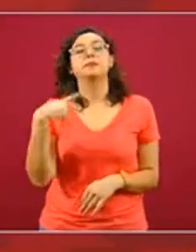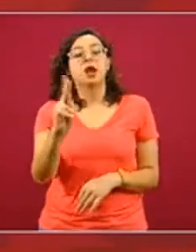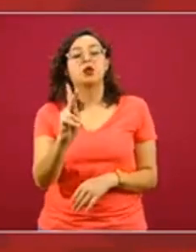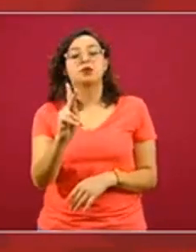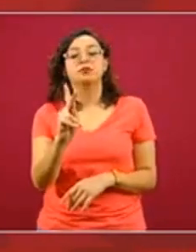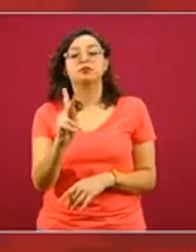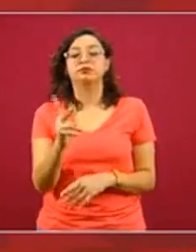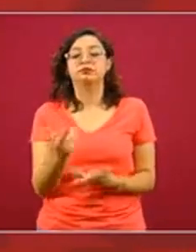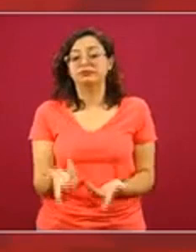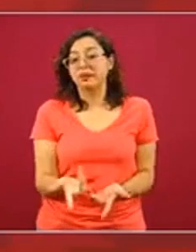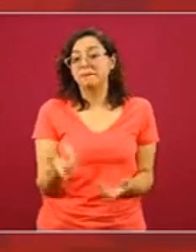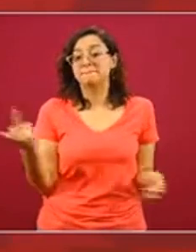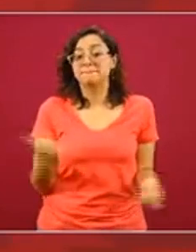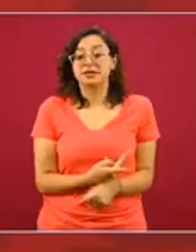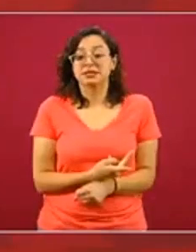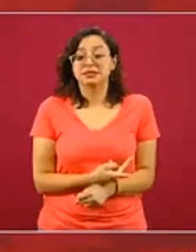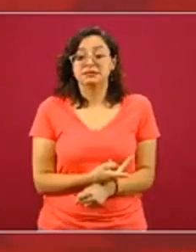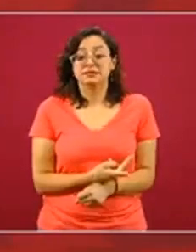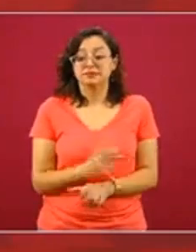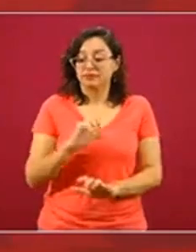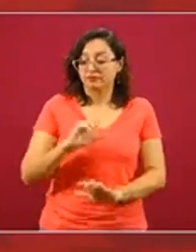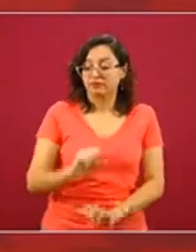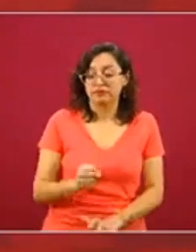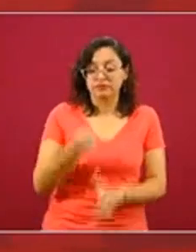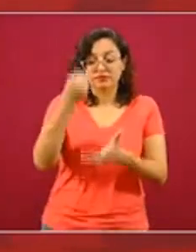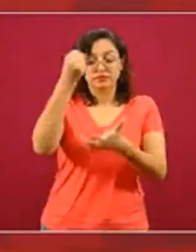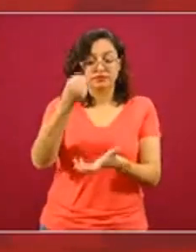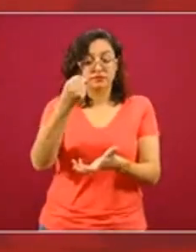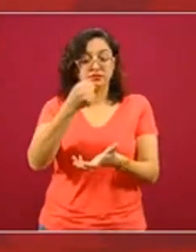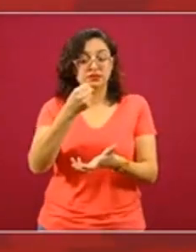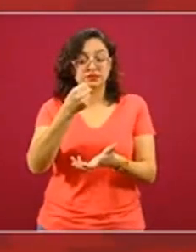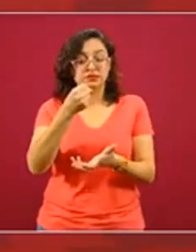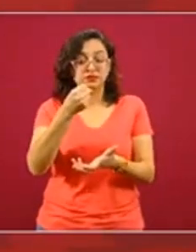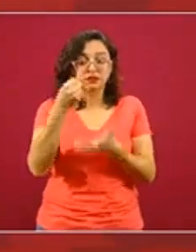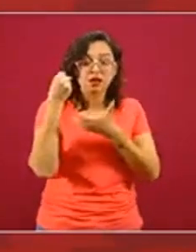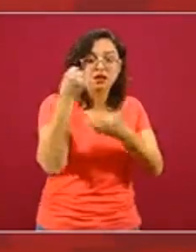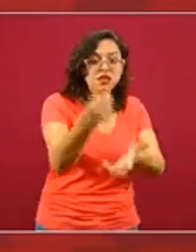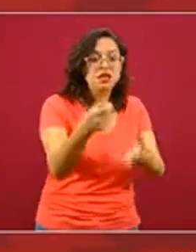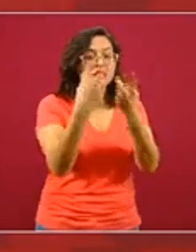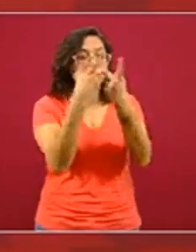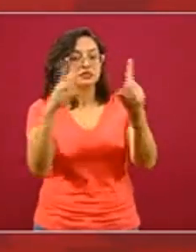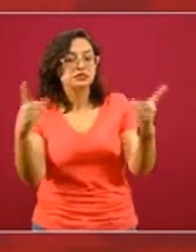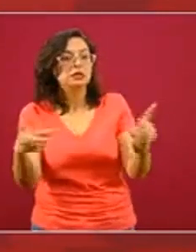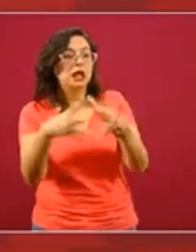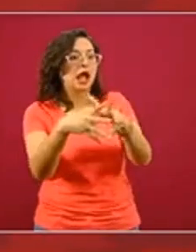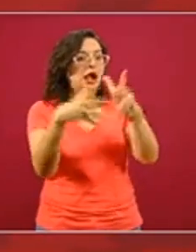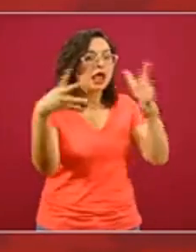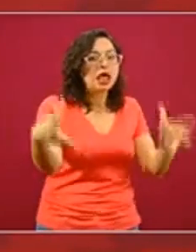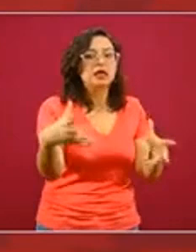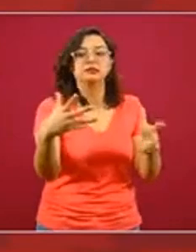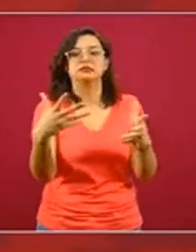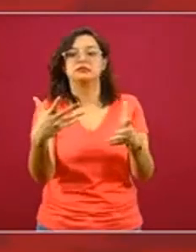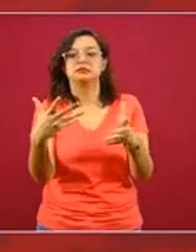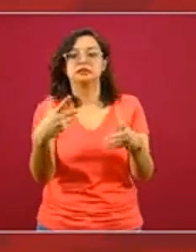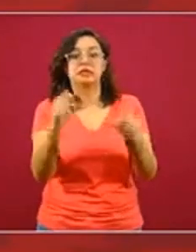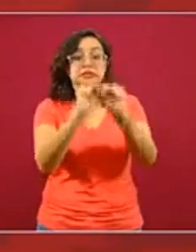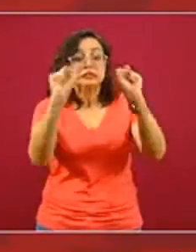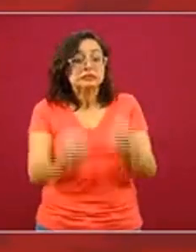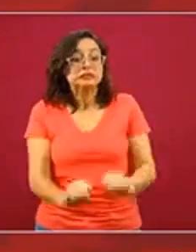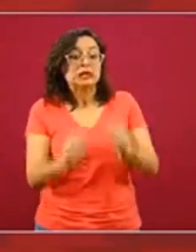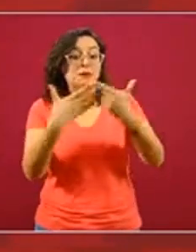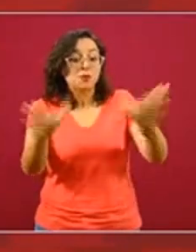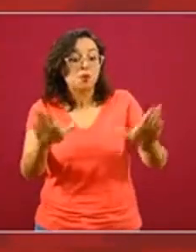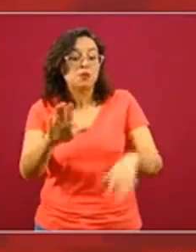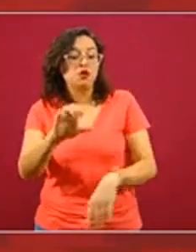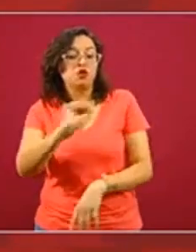este financiamiento, en vez de destinarse al desarrollo, crecimiento, expansión del sistema público de